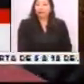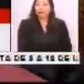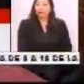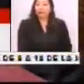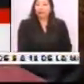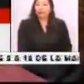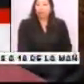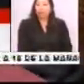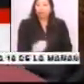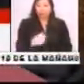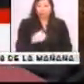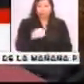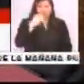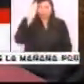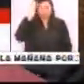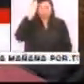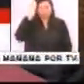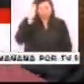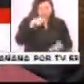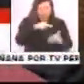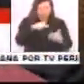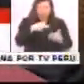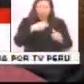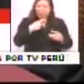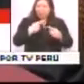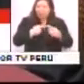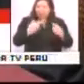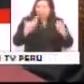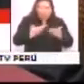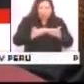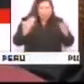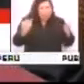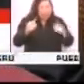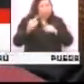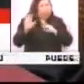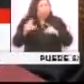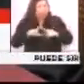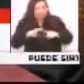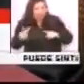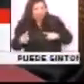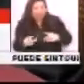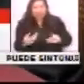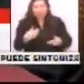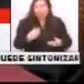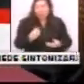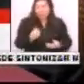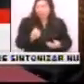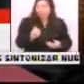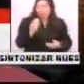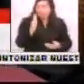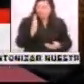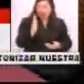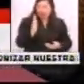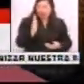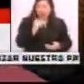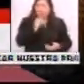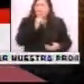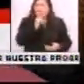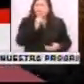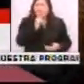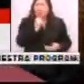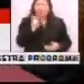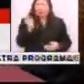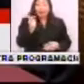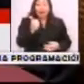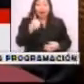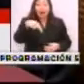Que apenas tomé conocimiento por los medios de comunicación sobre la existencia de una cuenta en la banca privada de Andorra a